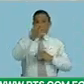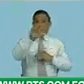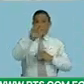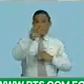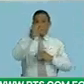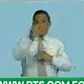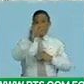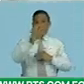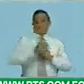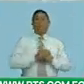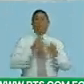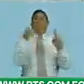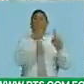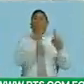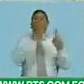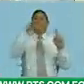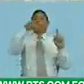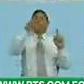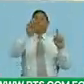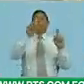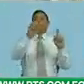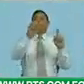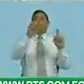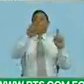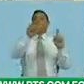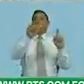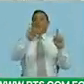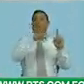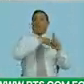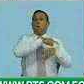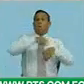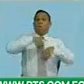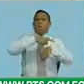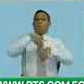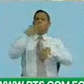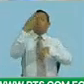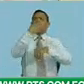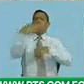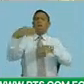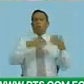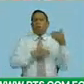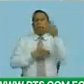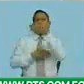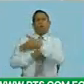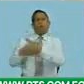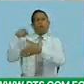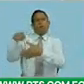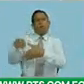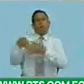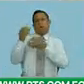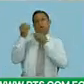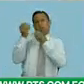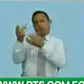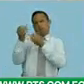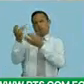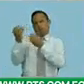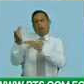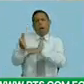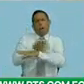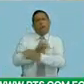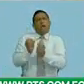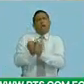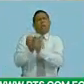2 horas y media le tomó al ex asambleísta Daniel Mendoza rendir el testimonio anticipado en la Corte Nacional de Justicia, luego de haber ampliado su versión